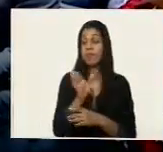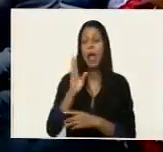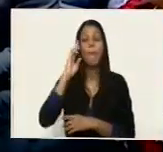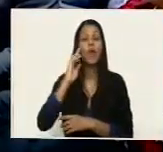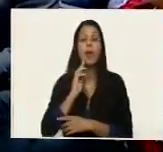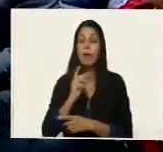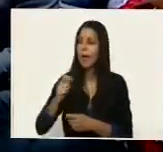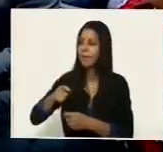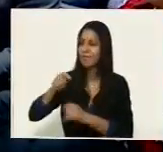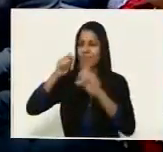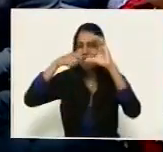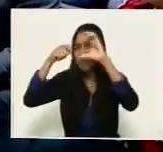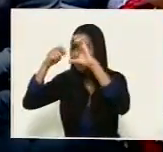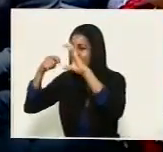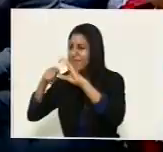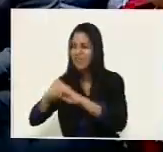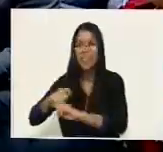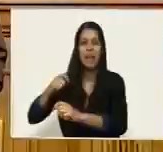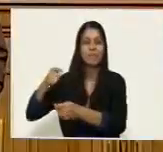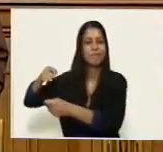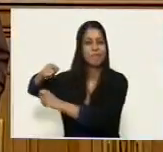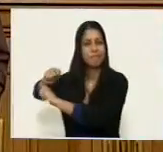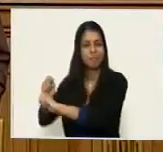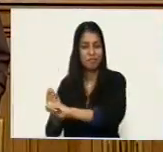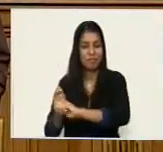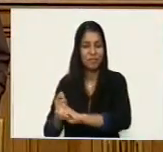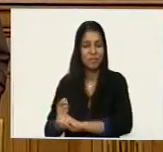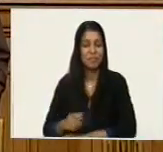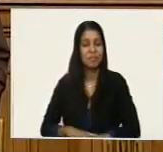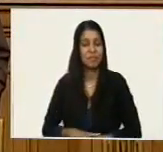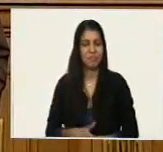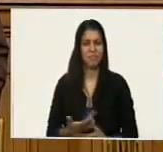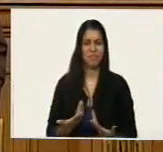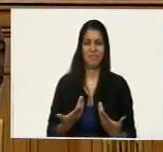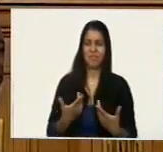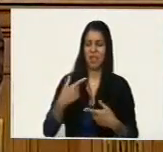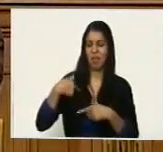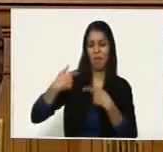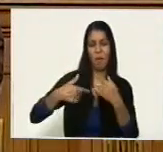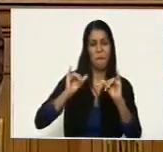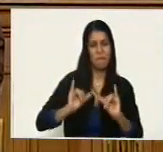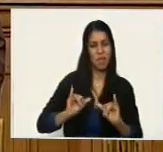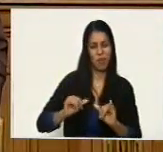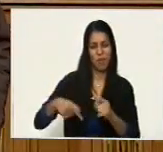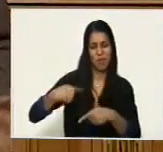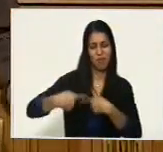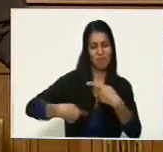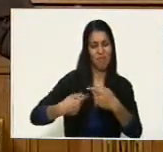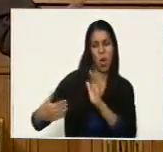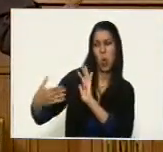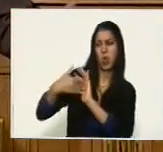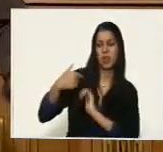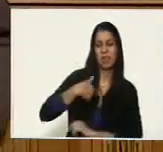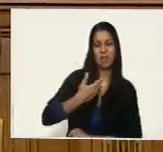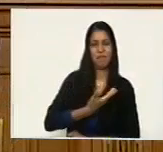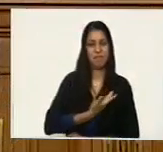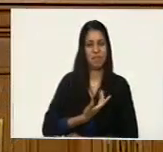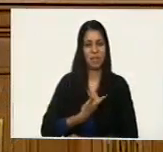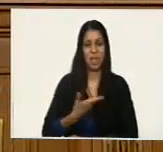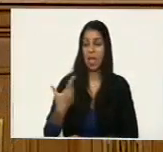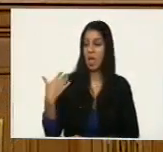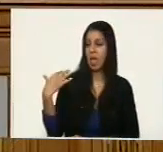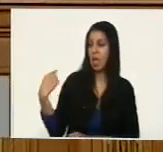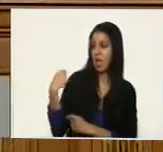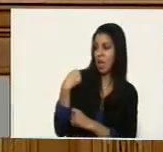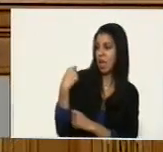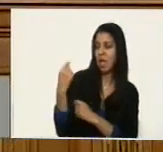Y esa vaina se quedó allí como una especie de maldición gitana, mano. Cada rato a mí me invitan para que dé un